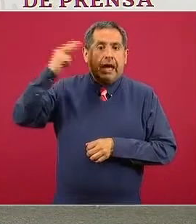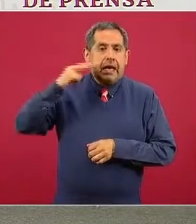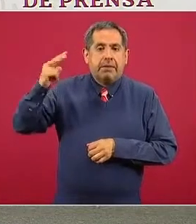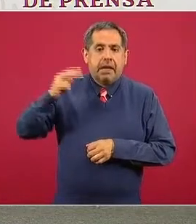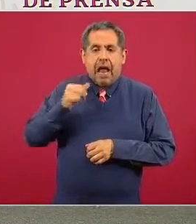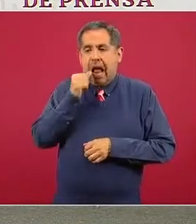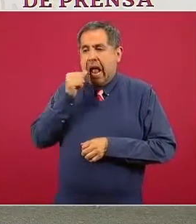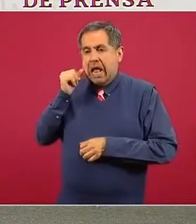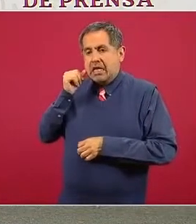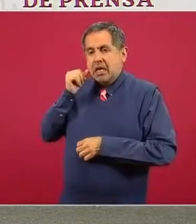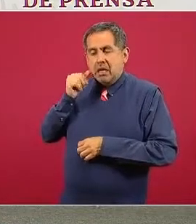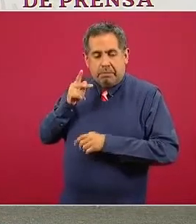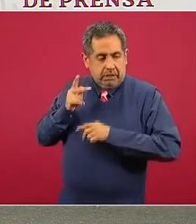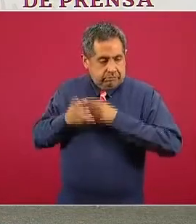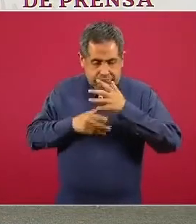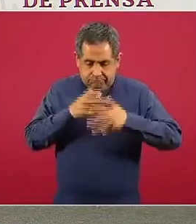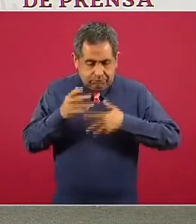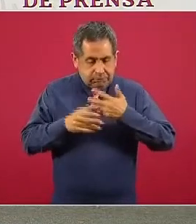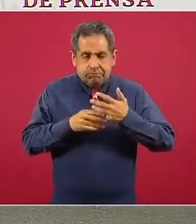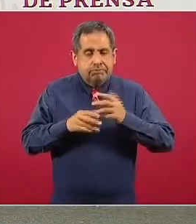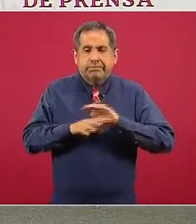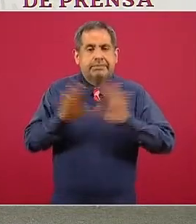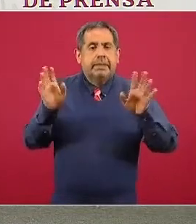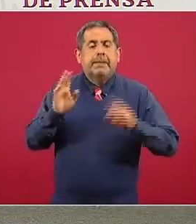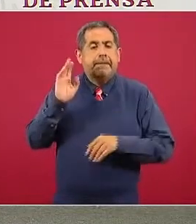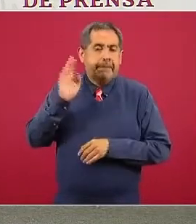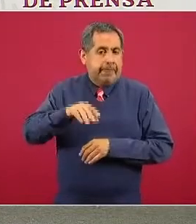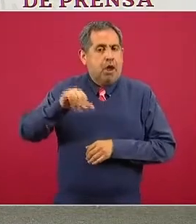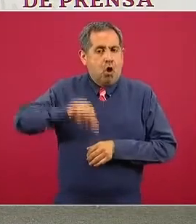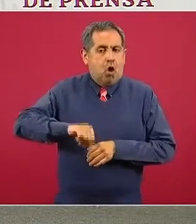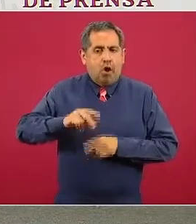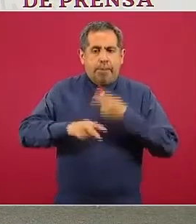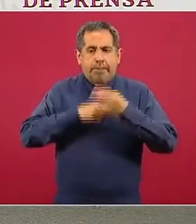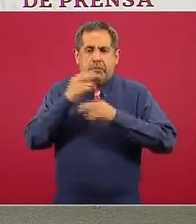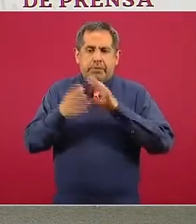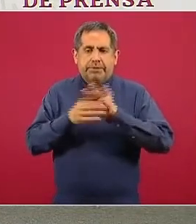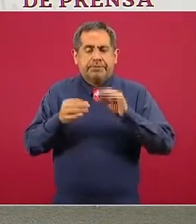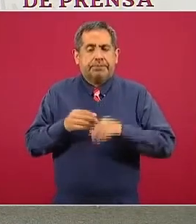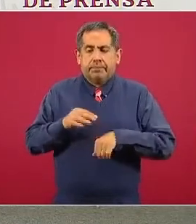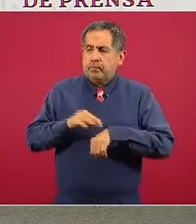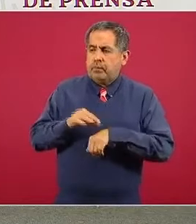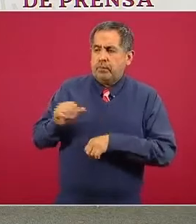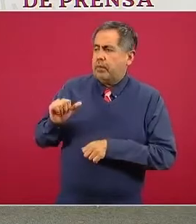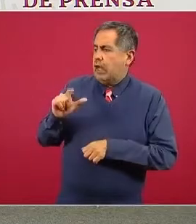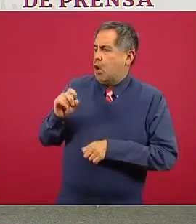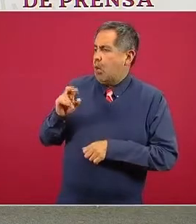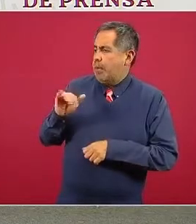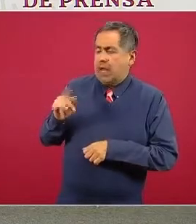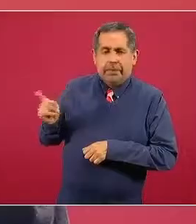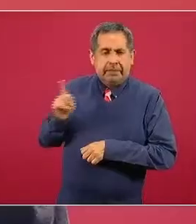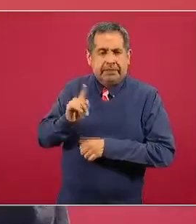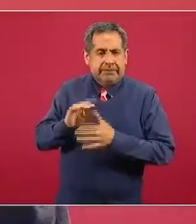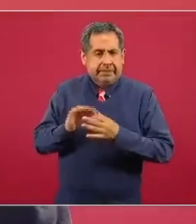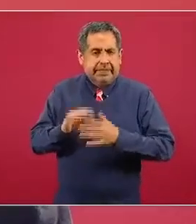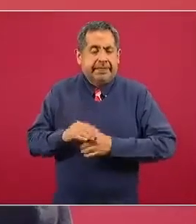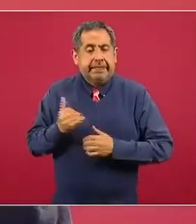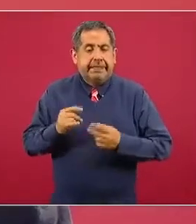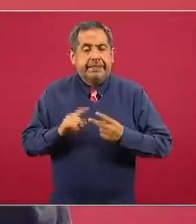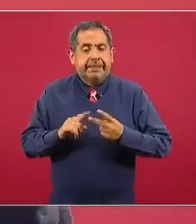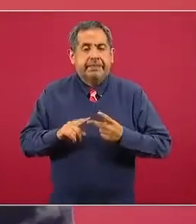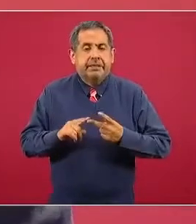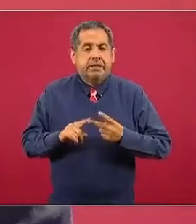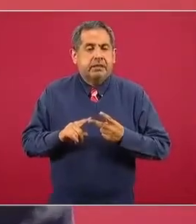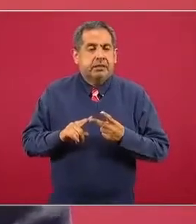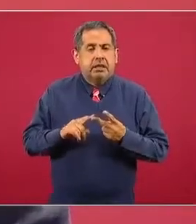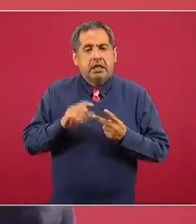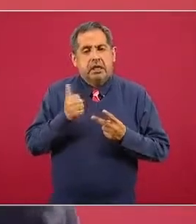ayer, pero se nos traspapeló la diapositiva y ya no lo presentamos. El doctor Alomía explicará de qué se trata. Y